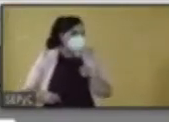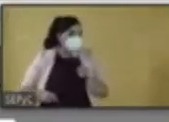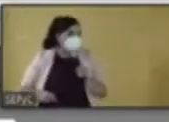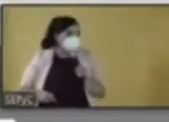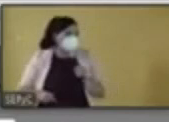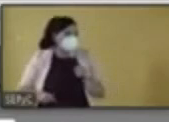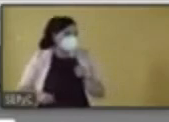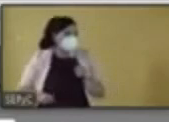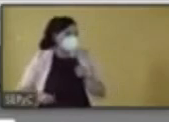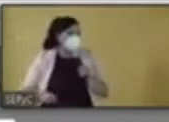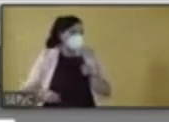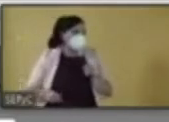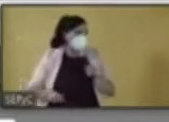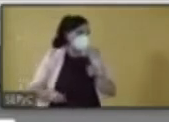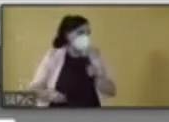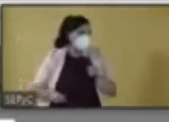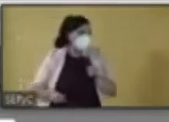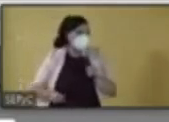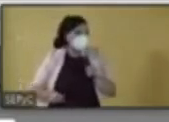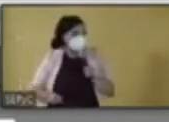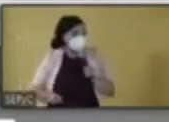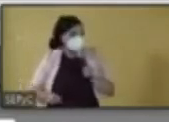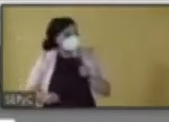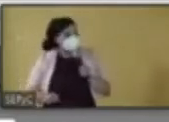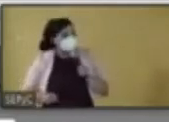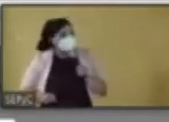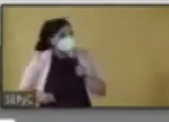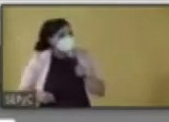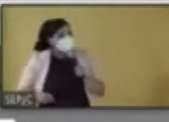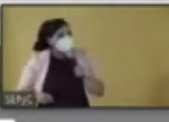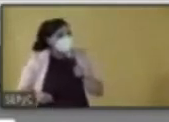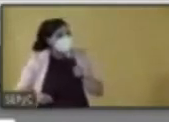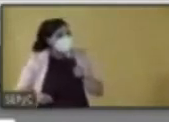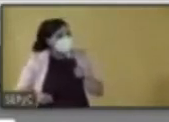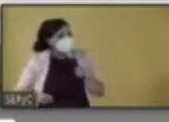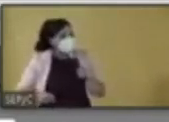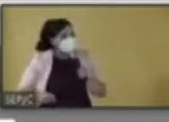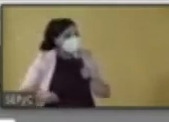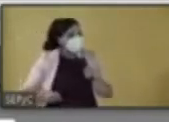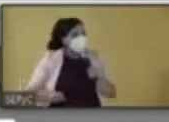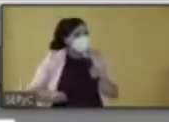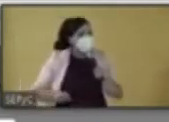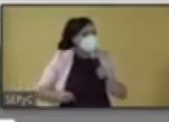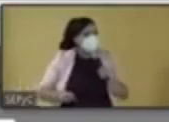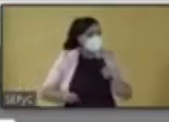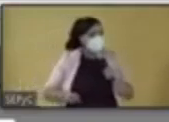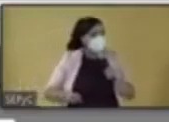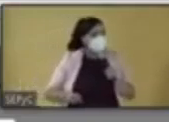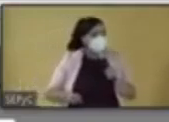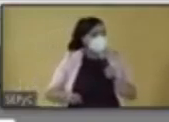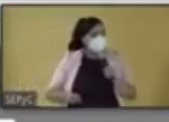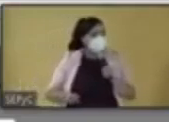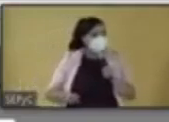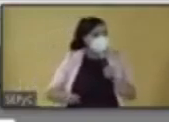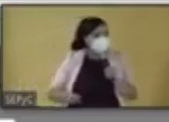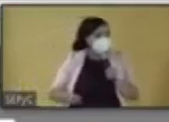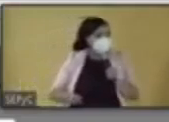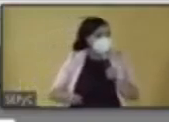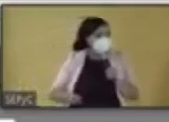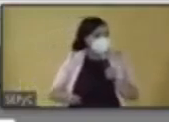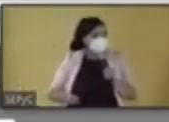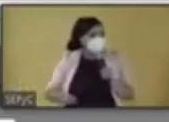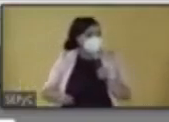cesión, una compraventa, donación, herencia u otros. Y la forma de pago en este caso, si fue obtenida mediante